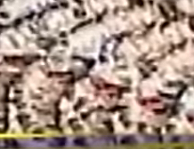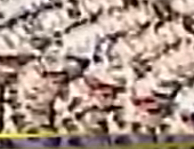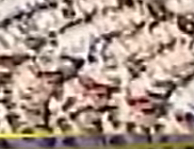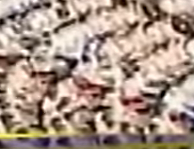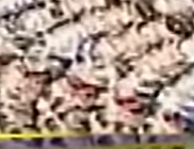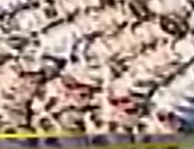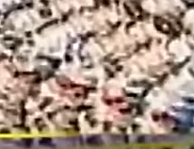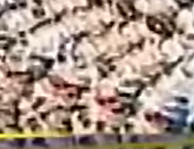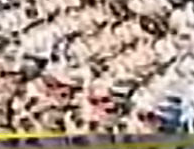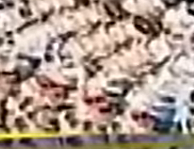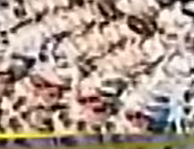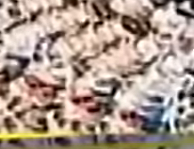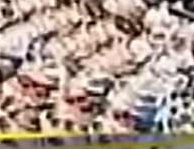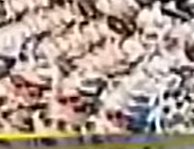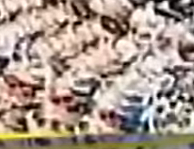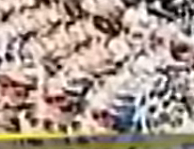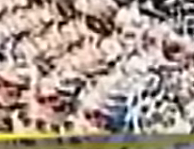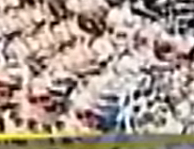territorio esequivo,